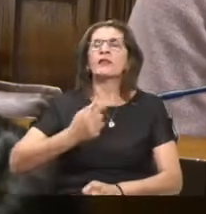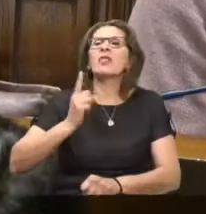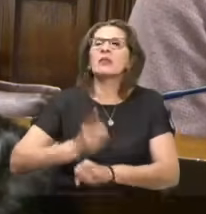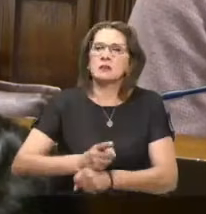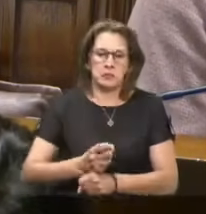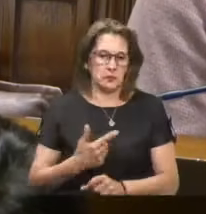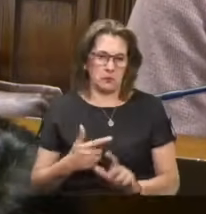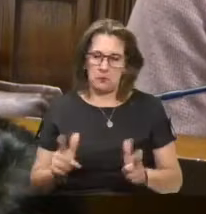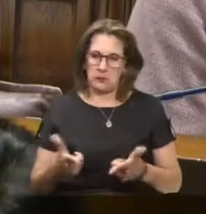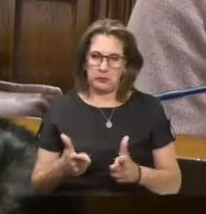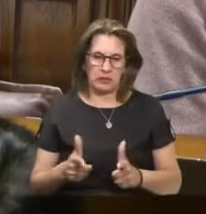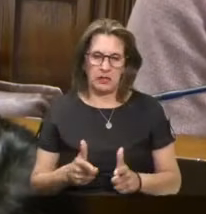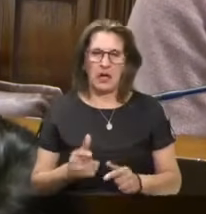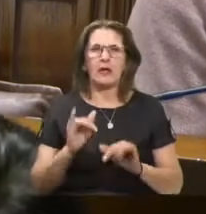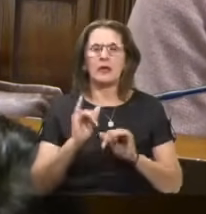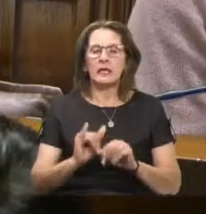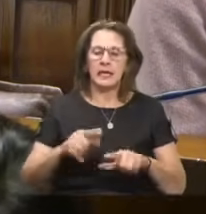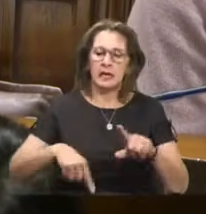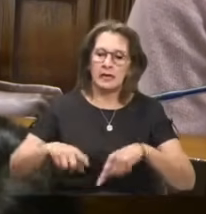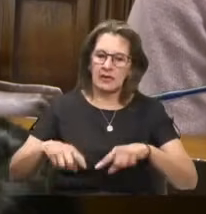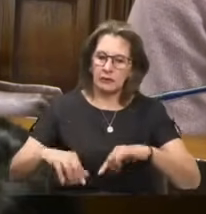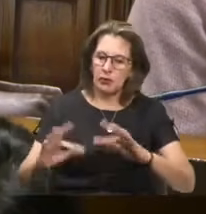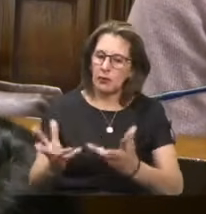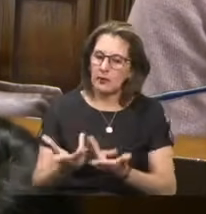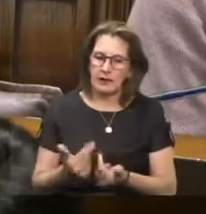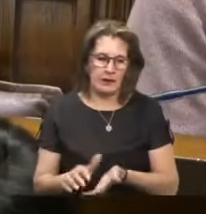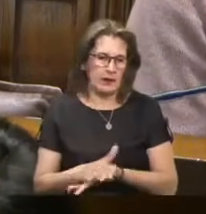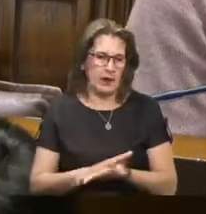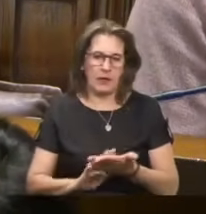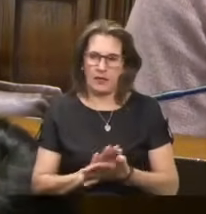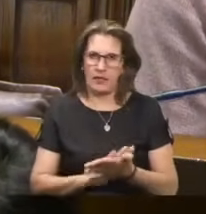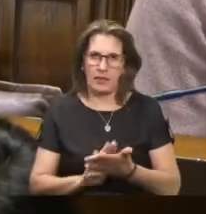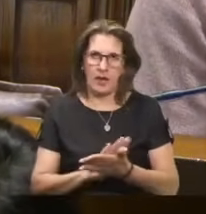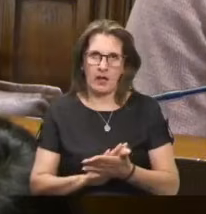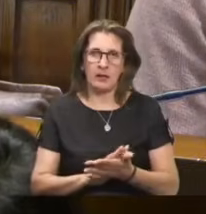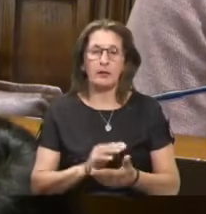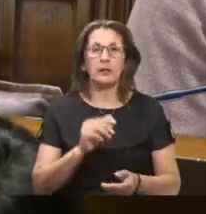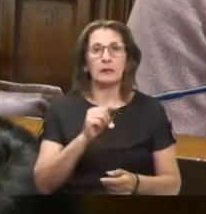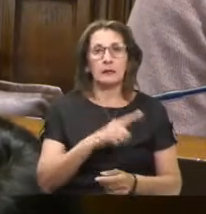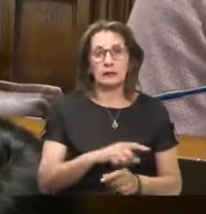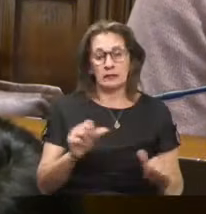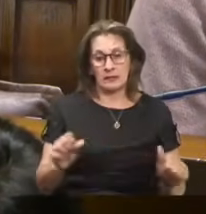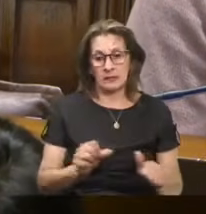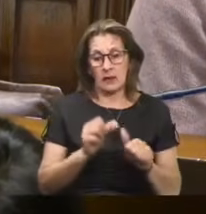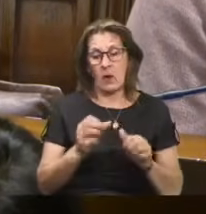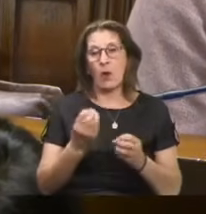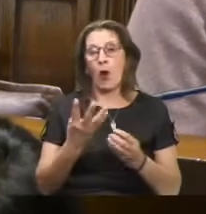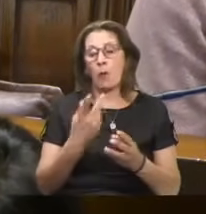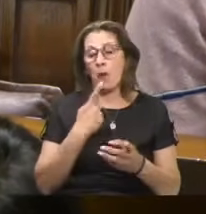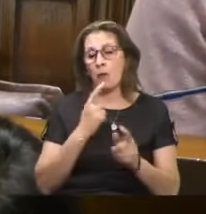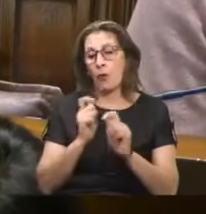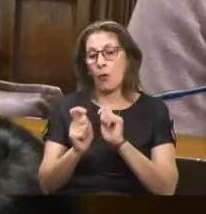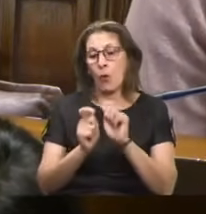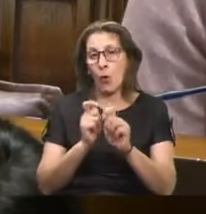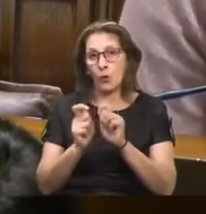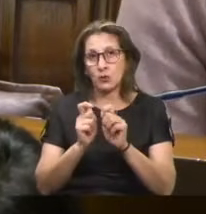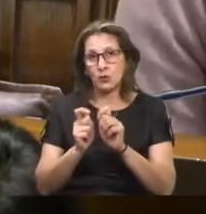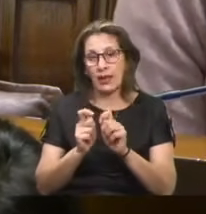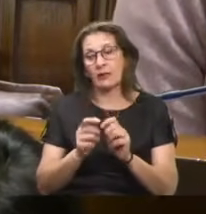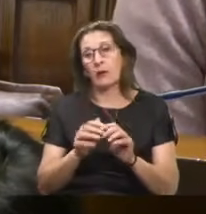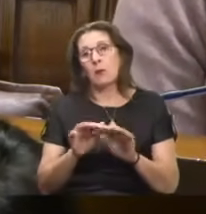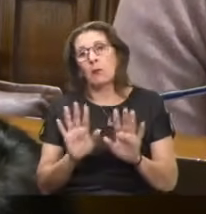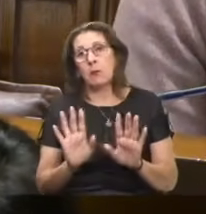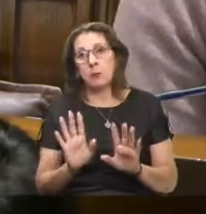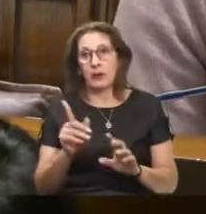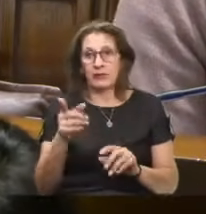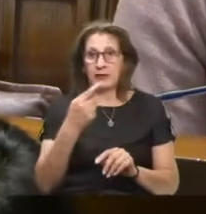mucho menos de gestión alguna. Desempeñarse como consultante, quizás acá hay dificultades en entender